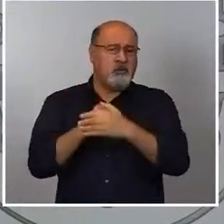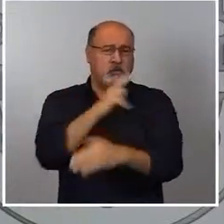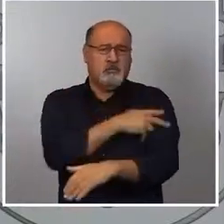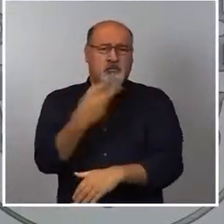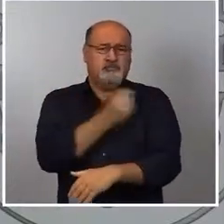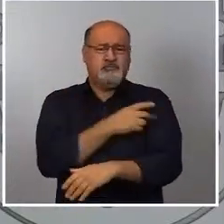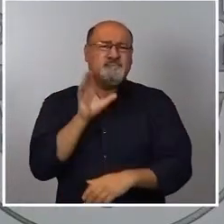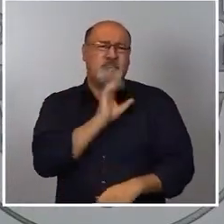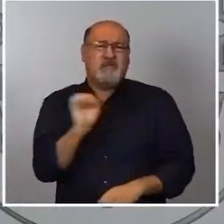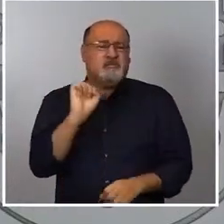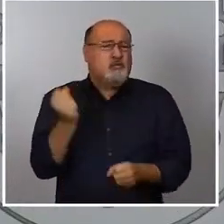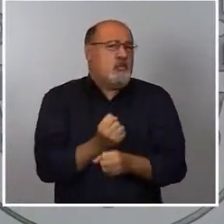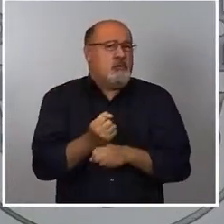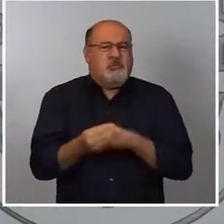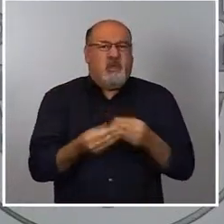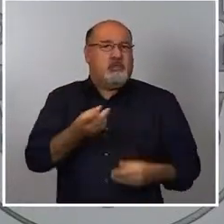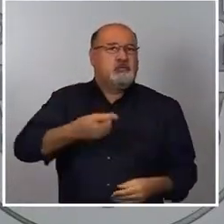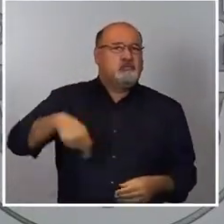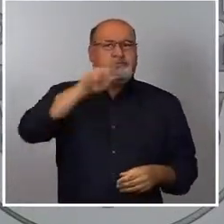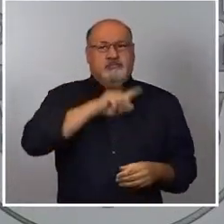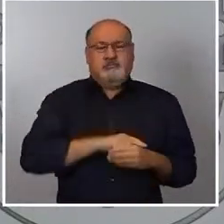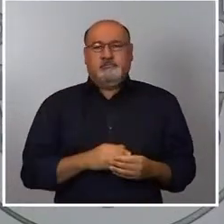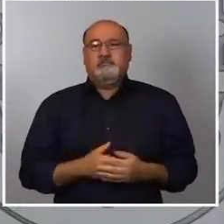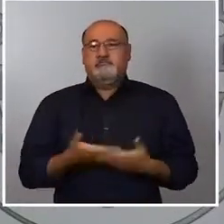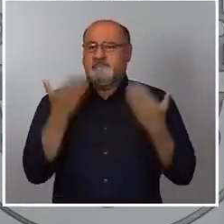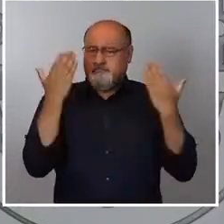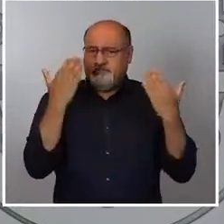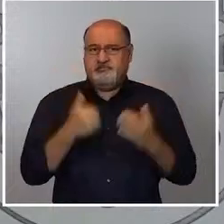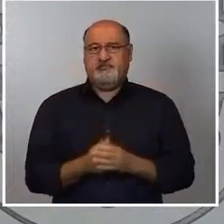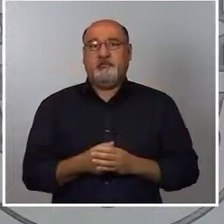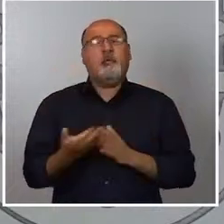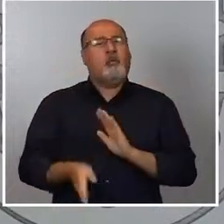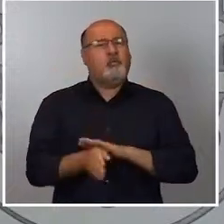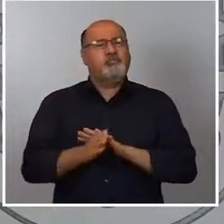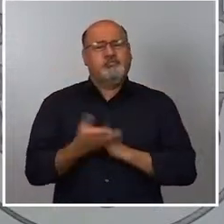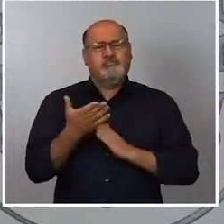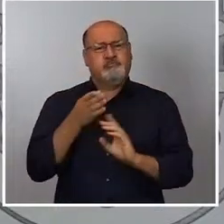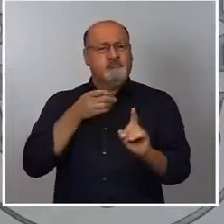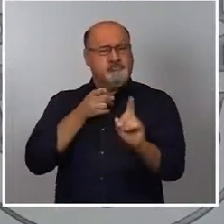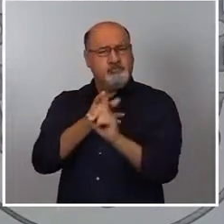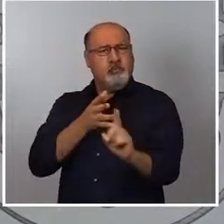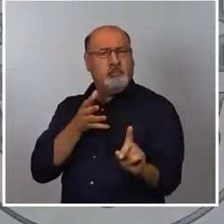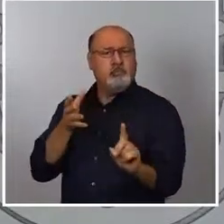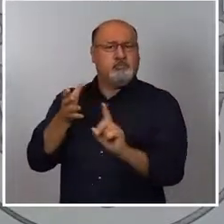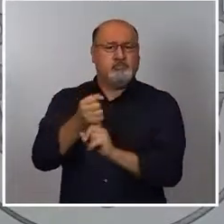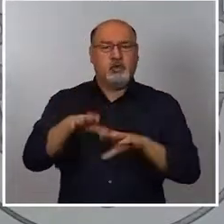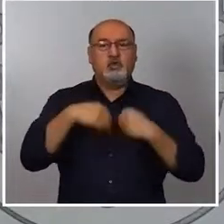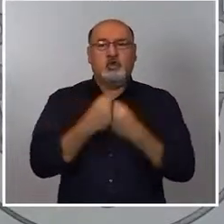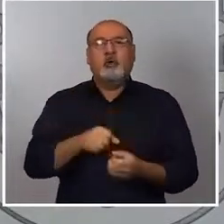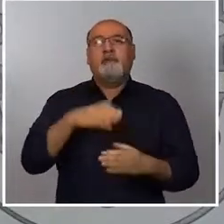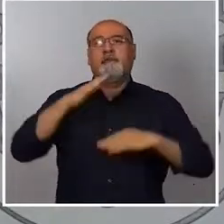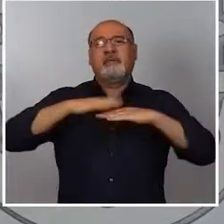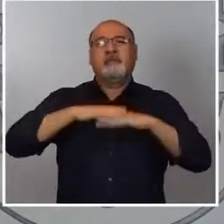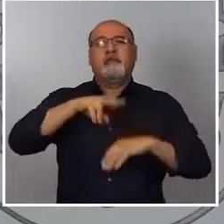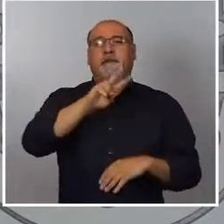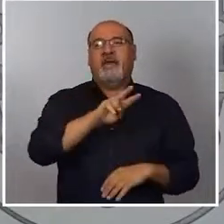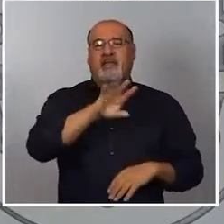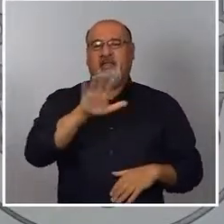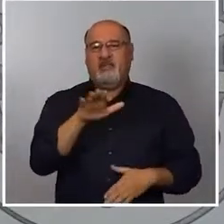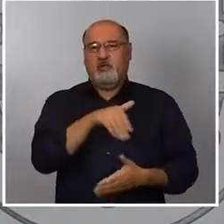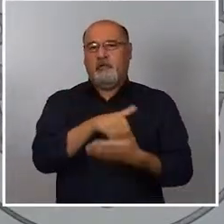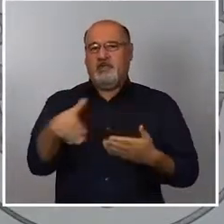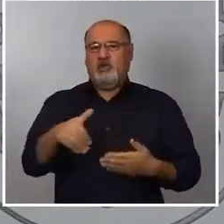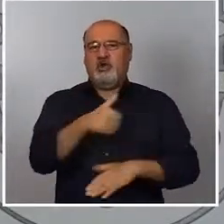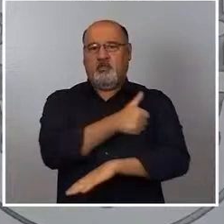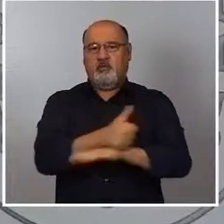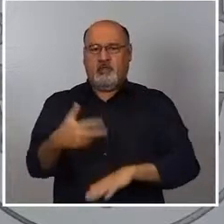por tanto seguimos con paso firme hacia el objetivo de alcanzar los 25 millones de personas vacunadas en la semana